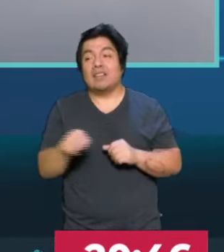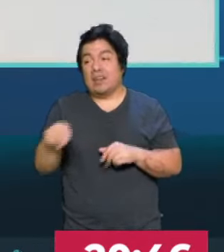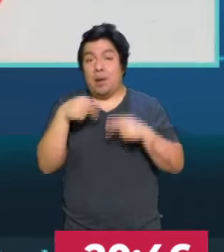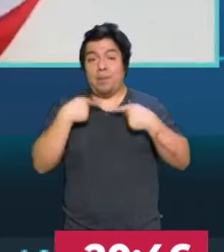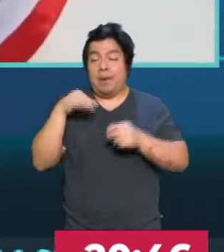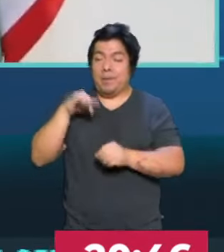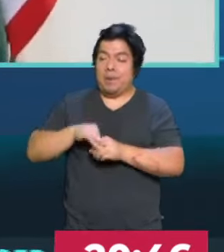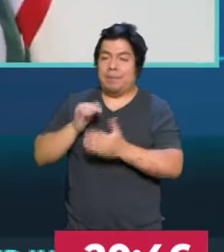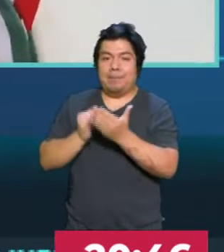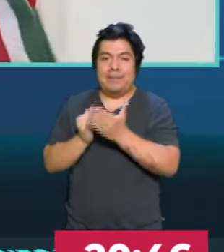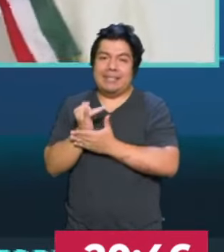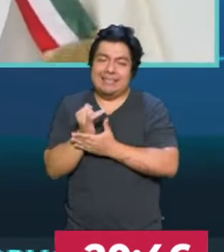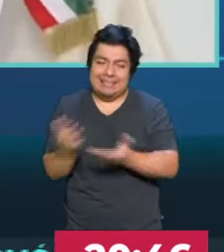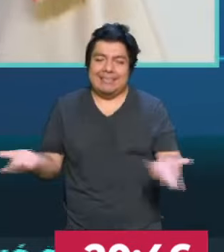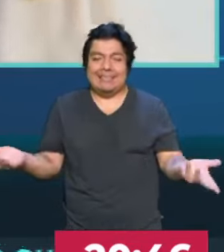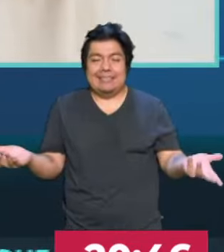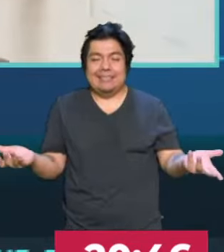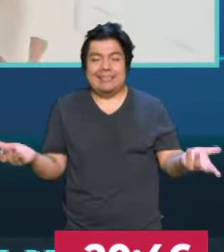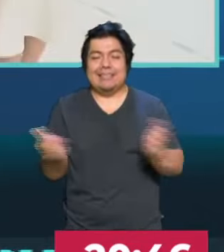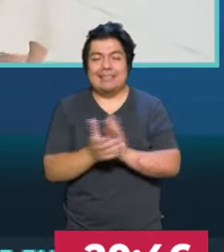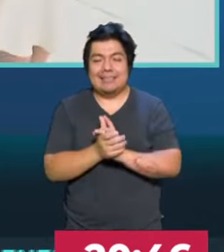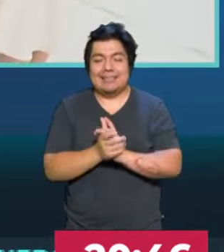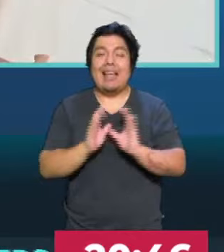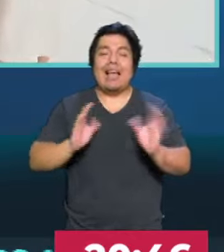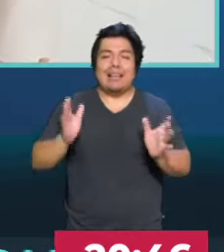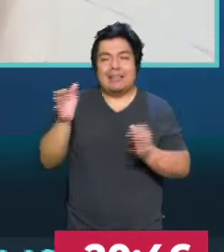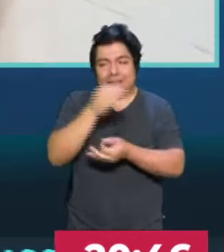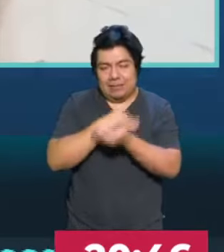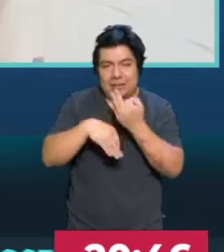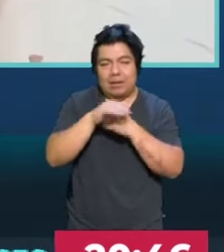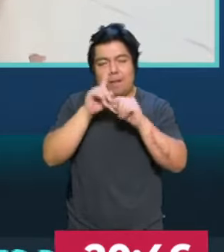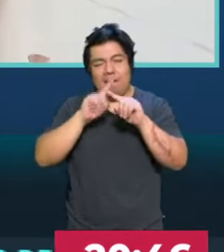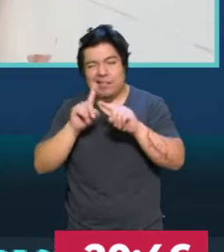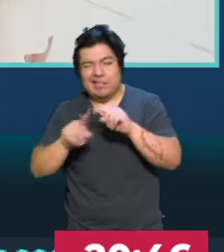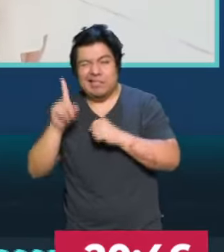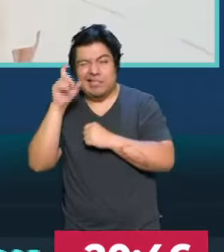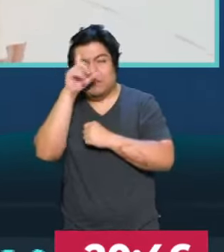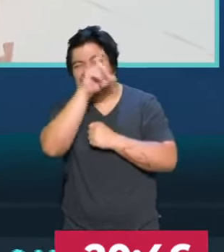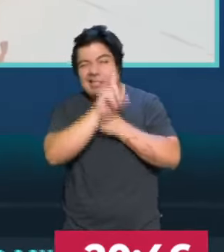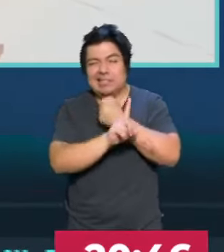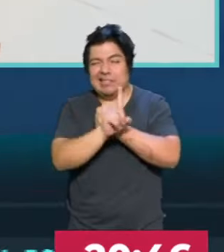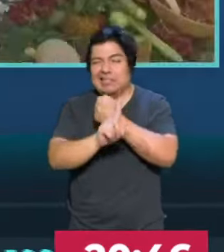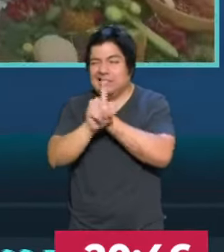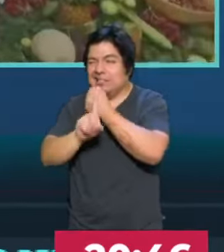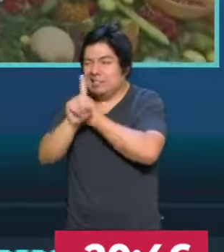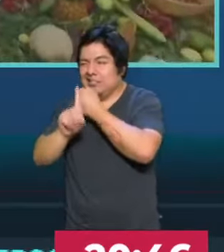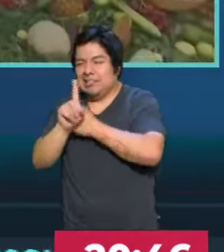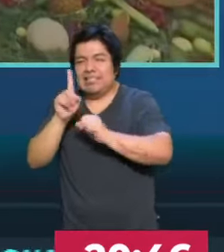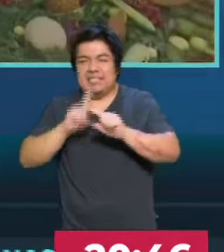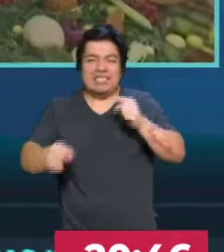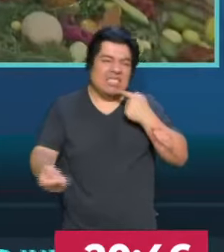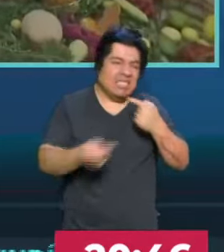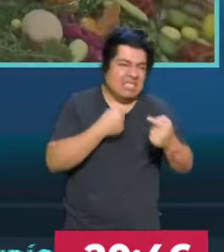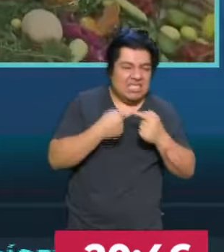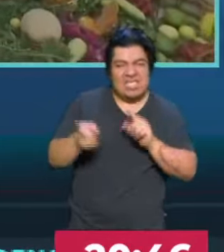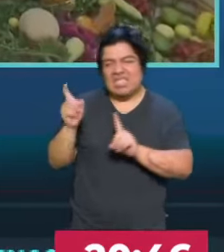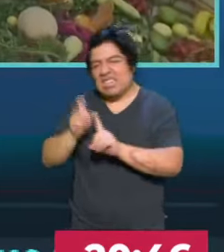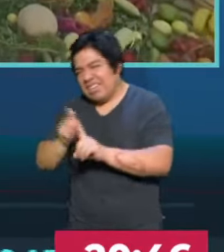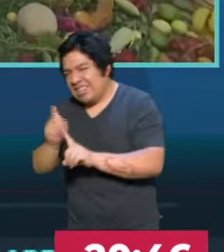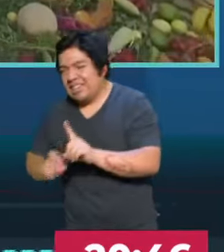popular. Entonces, bueno, más allá de que todas las dificultades, todos los puntos que podamos discutir,